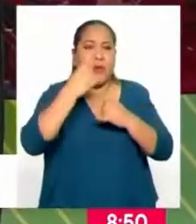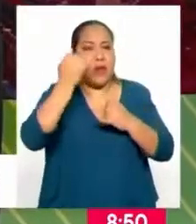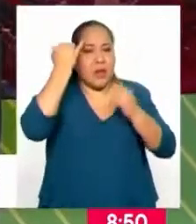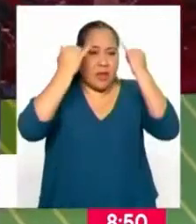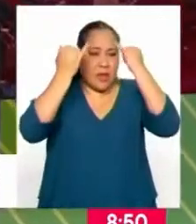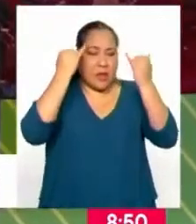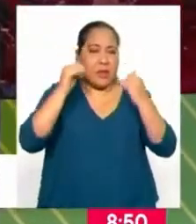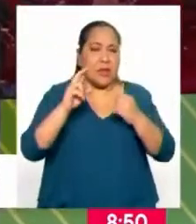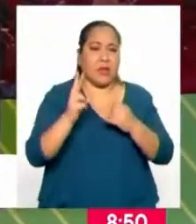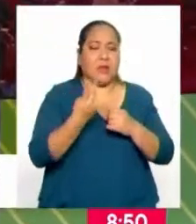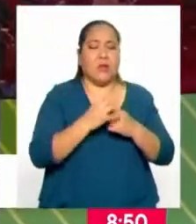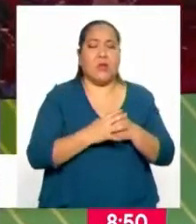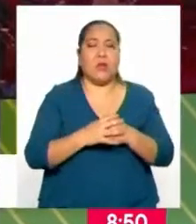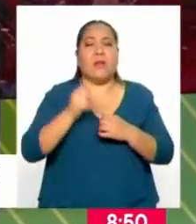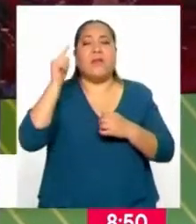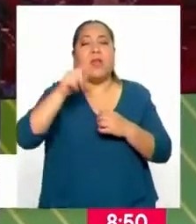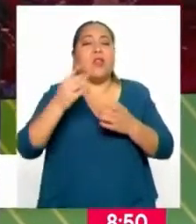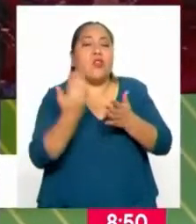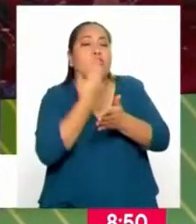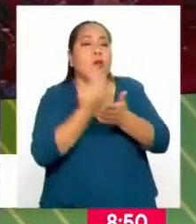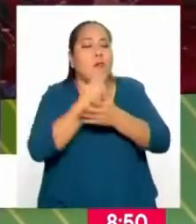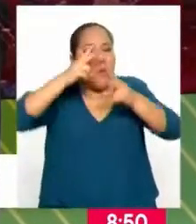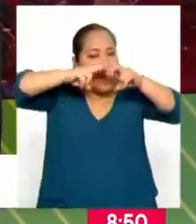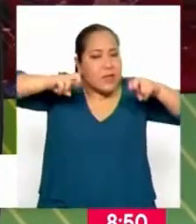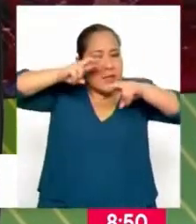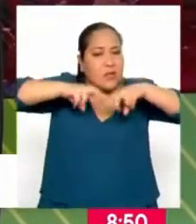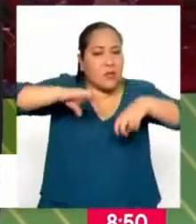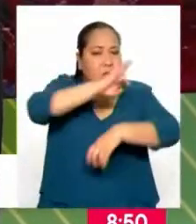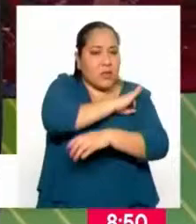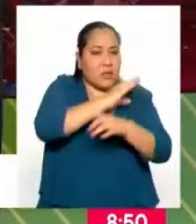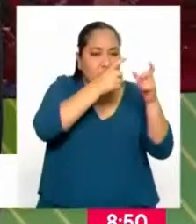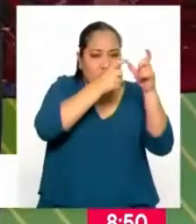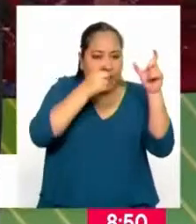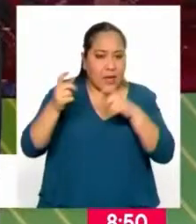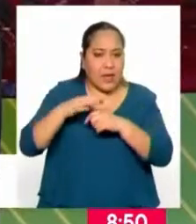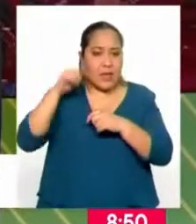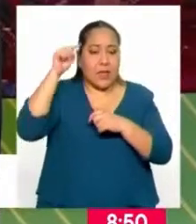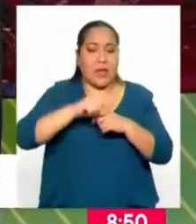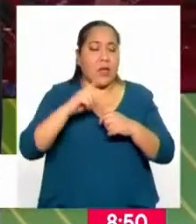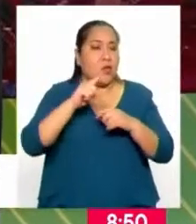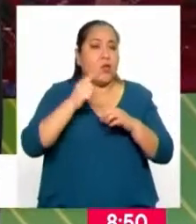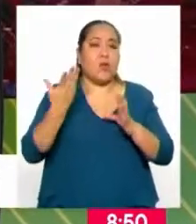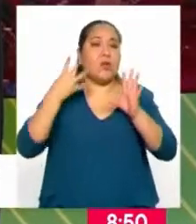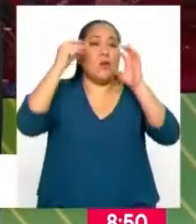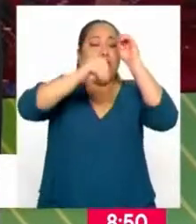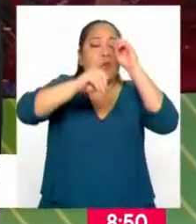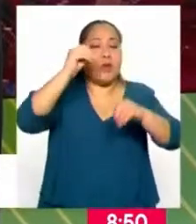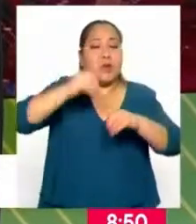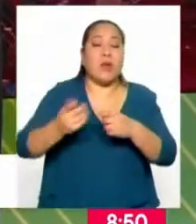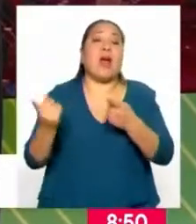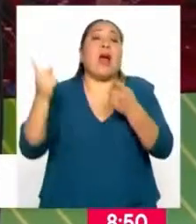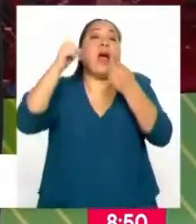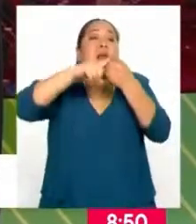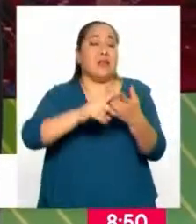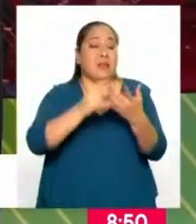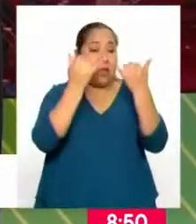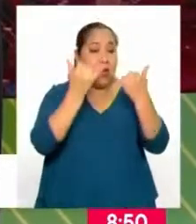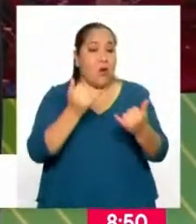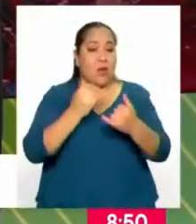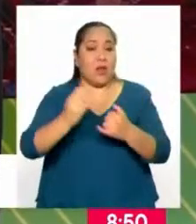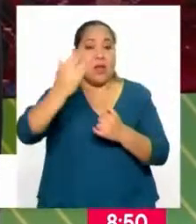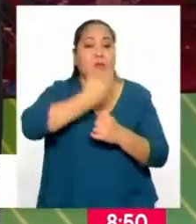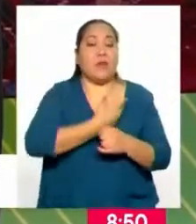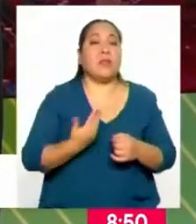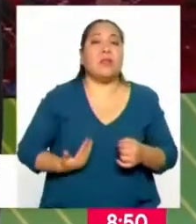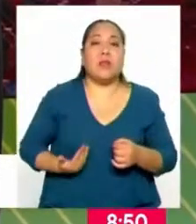se refiere a investigaciones fiscales en las que no se ha establecido hasta hoy que el